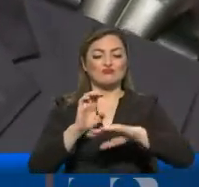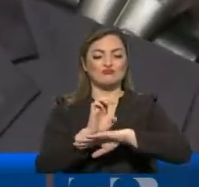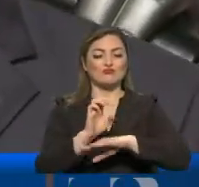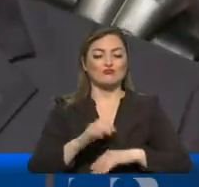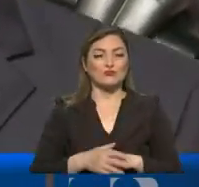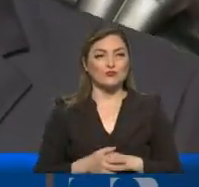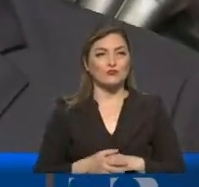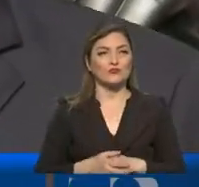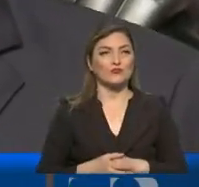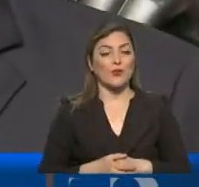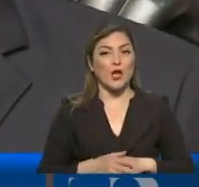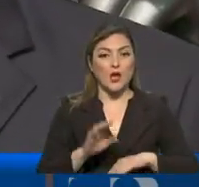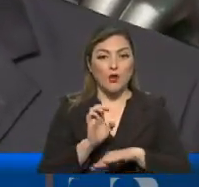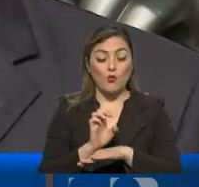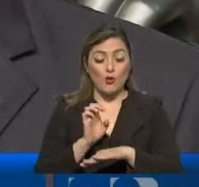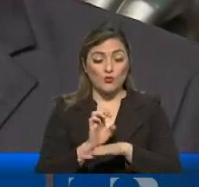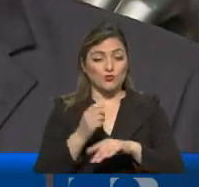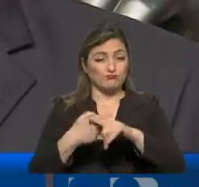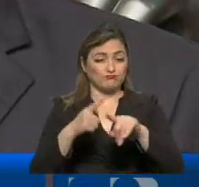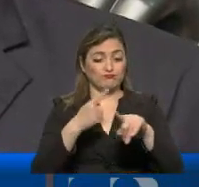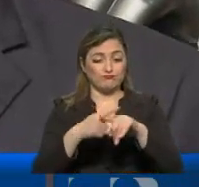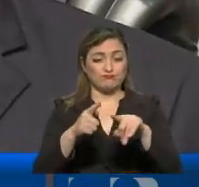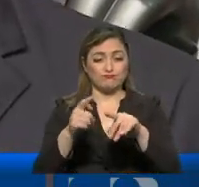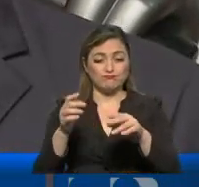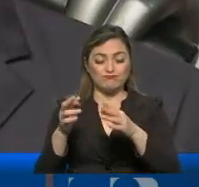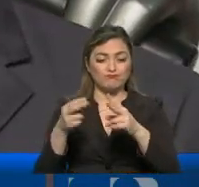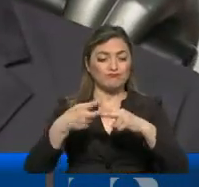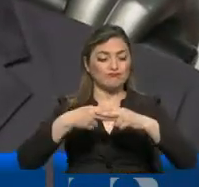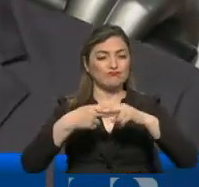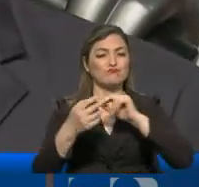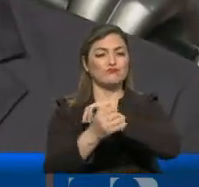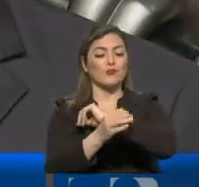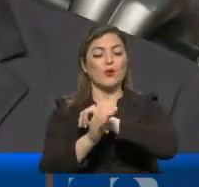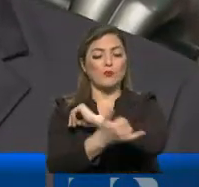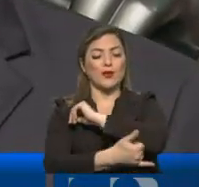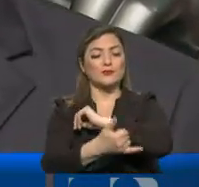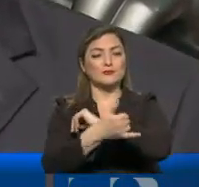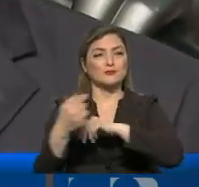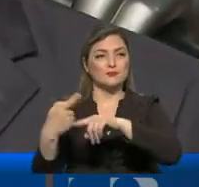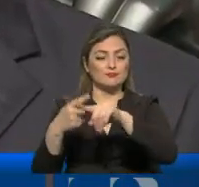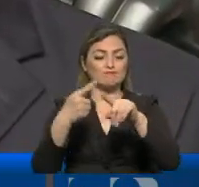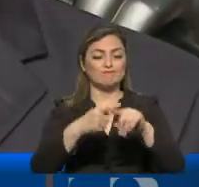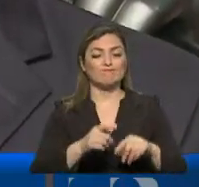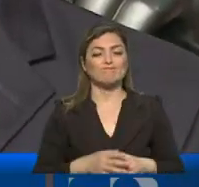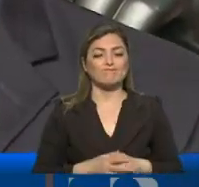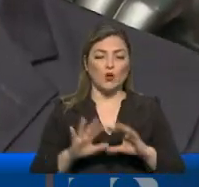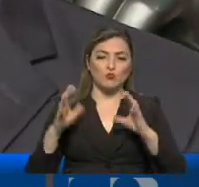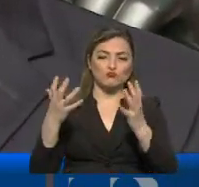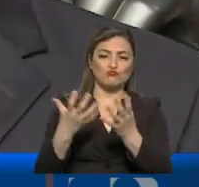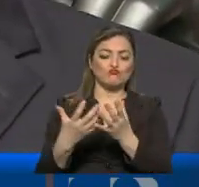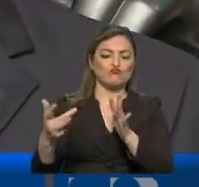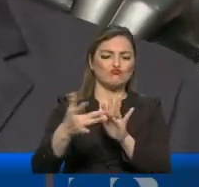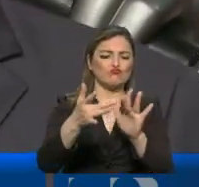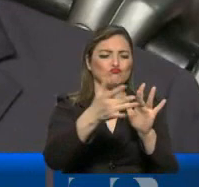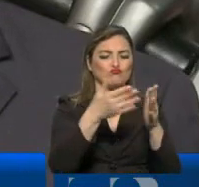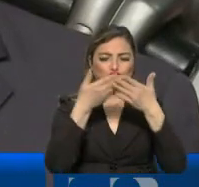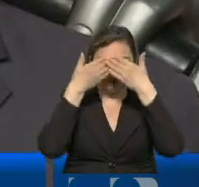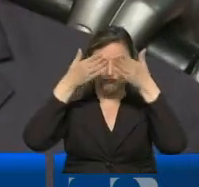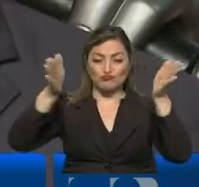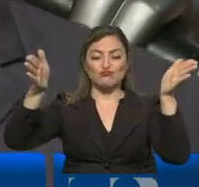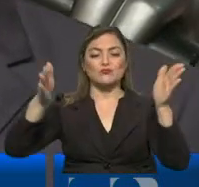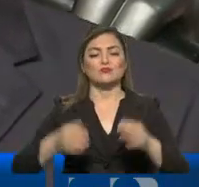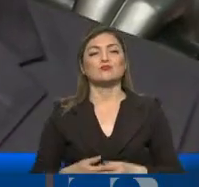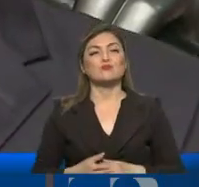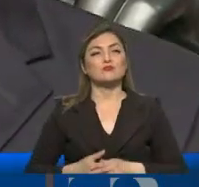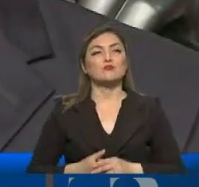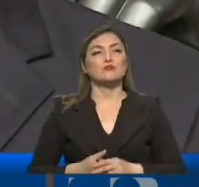abierto a todo el mundo. Esa es su consigna, esto de más Ecuador en el mundo y más mundo en el Ecuador precisamente responde a eso.